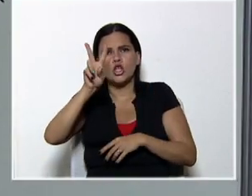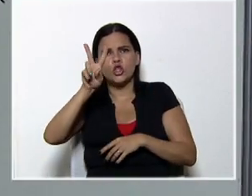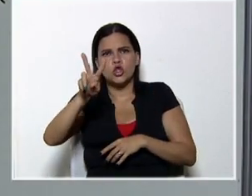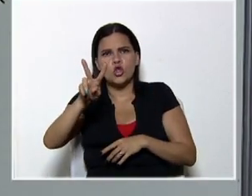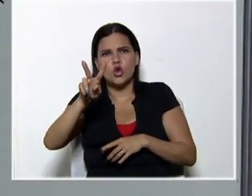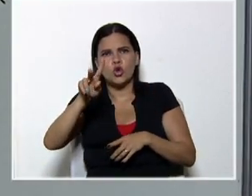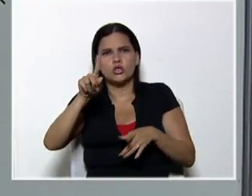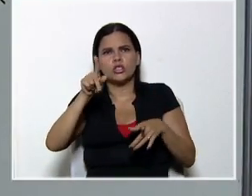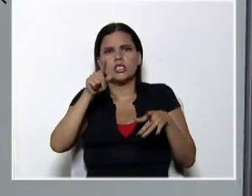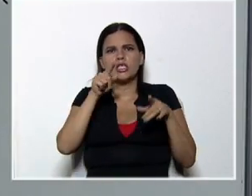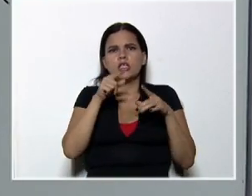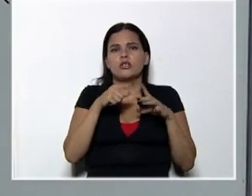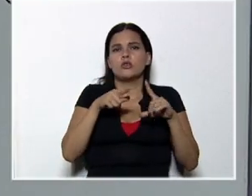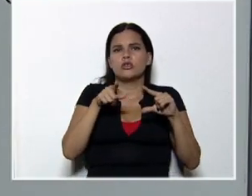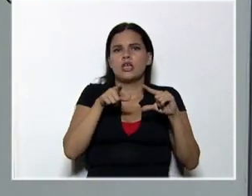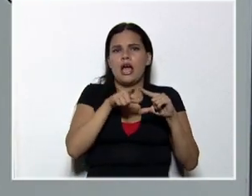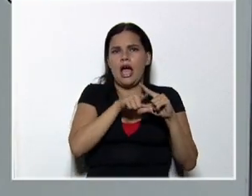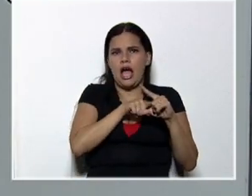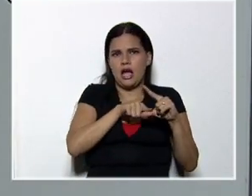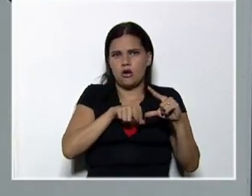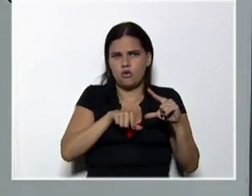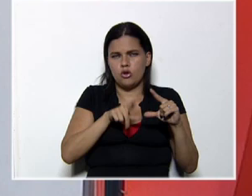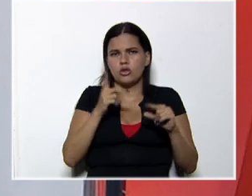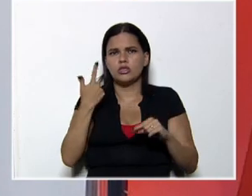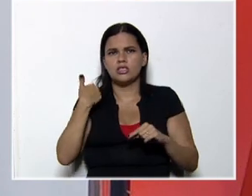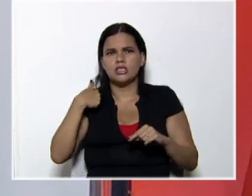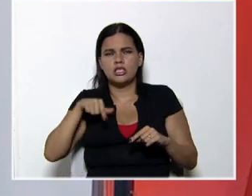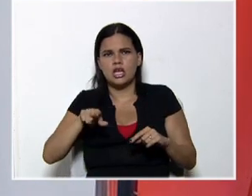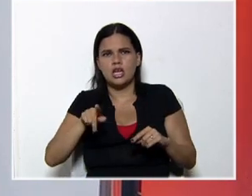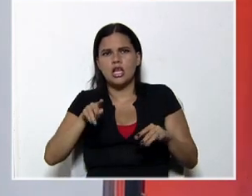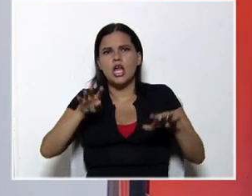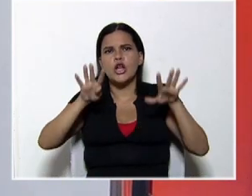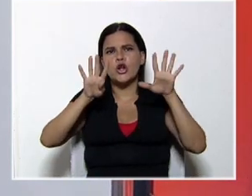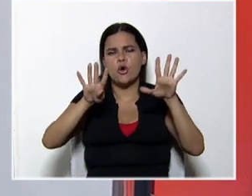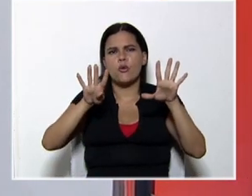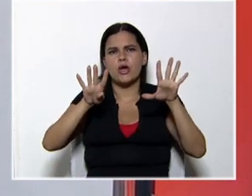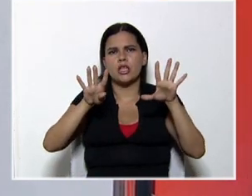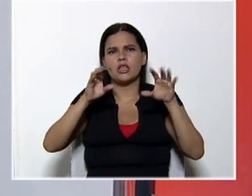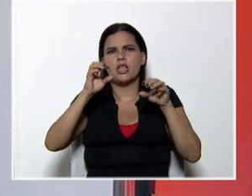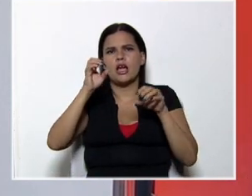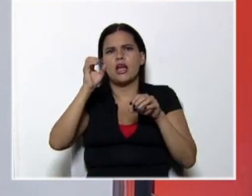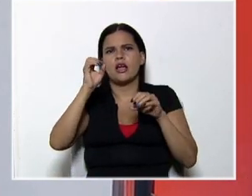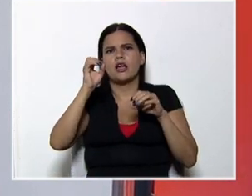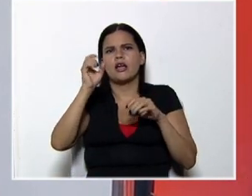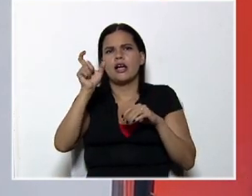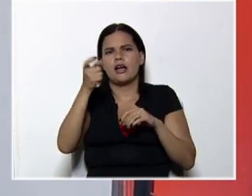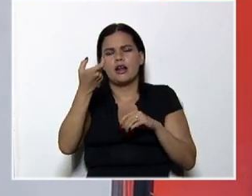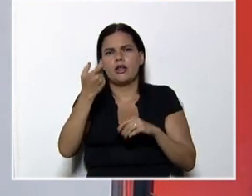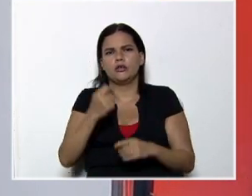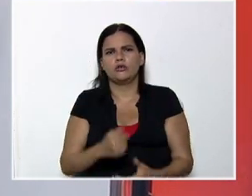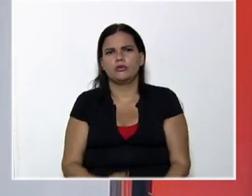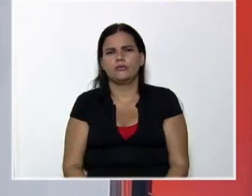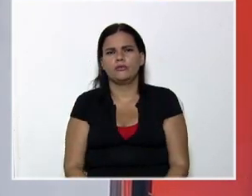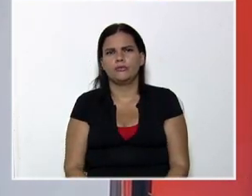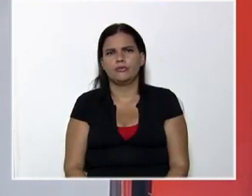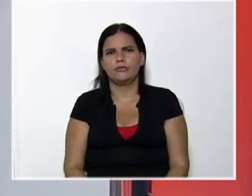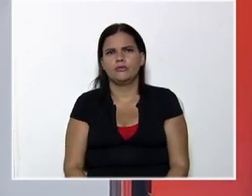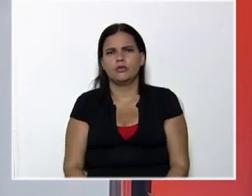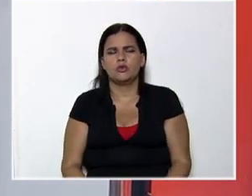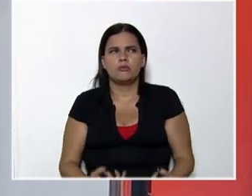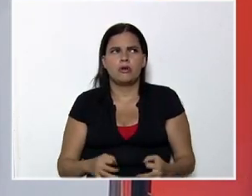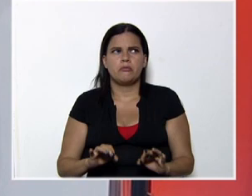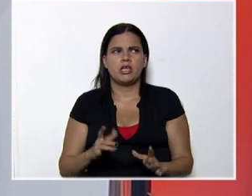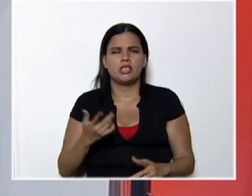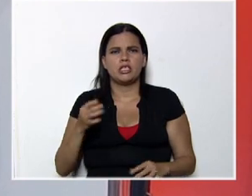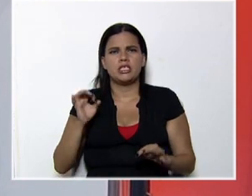un ángulo y aquí va a haber otro ángulo. Generalmente siempre conocemos uno solo a conveniencia. Pondremos